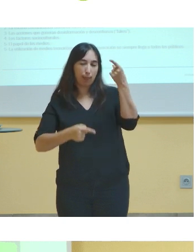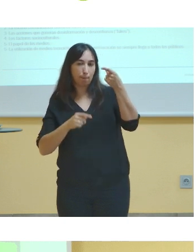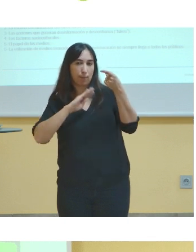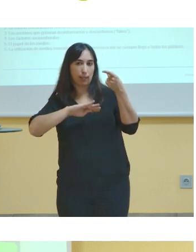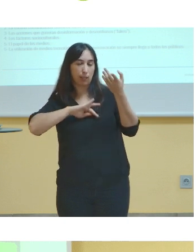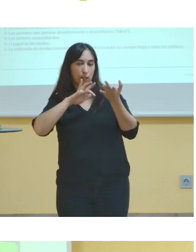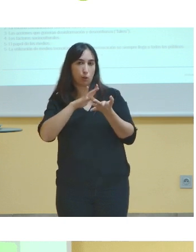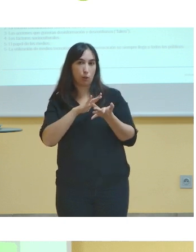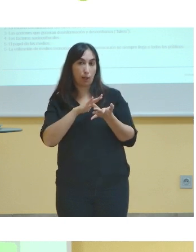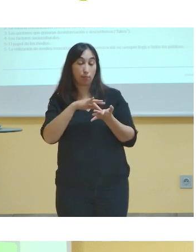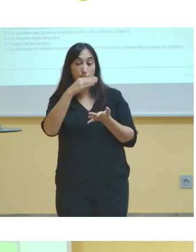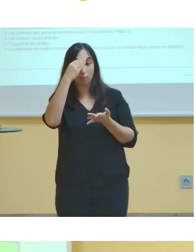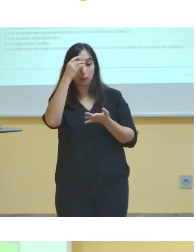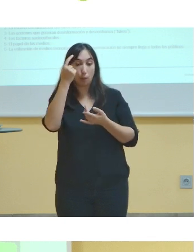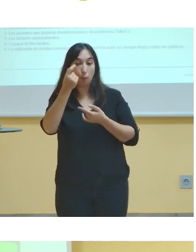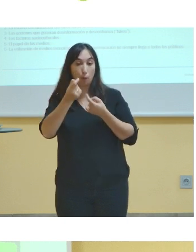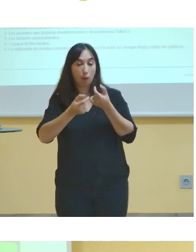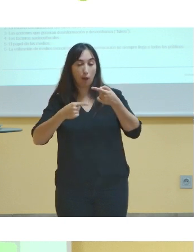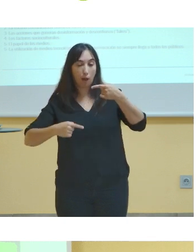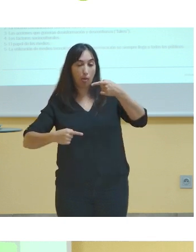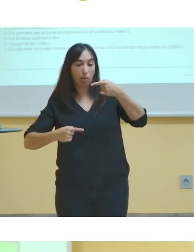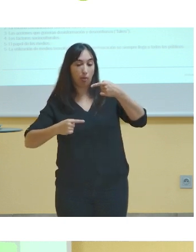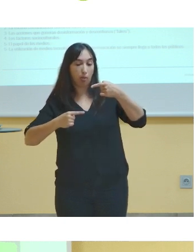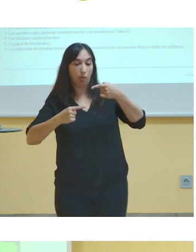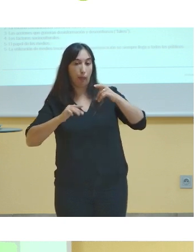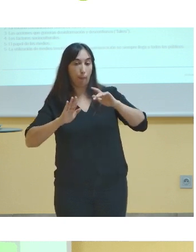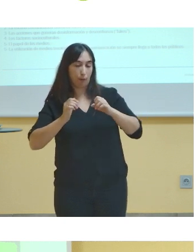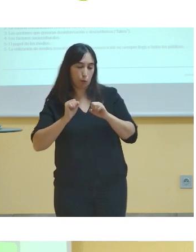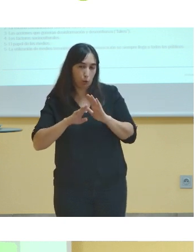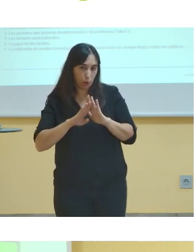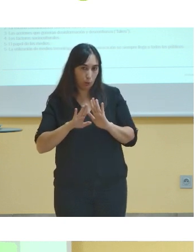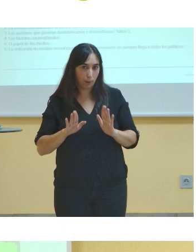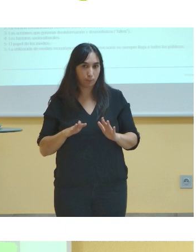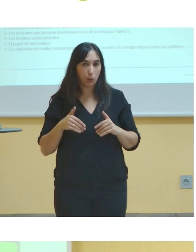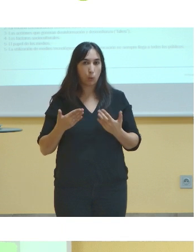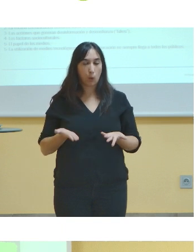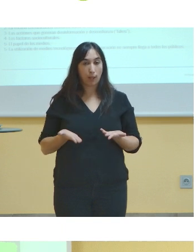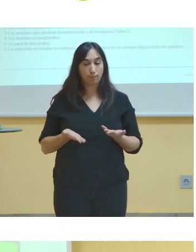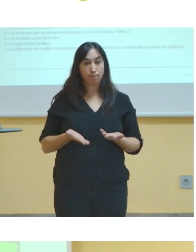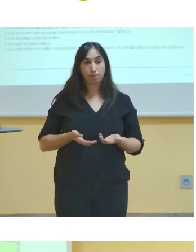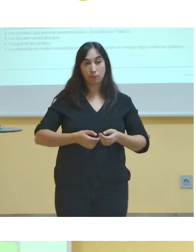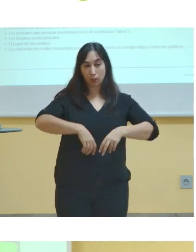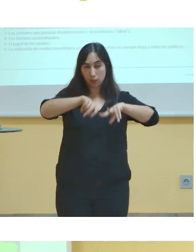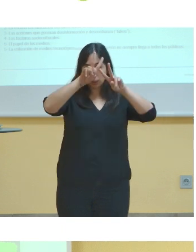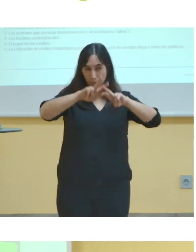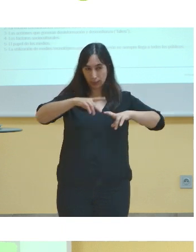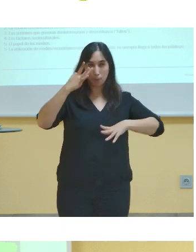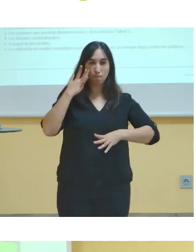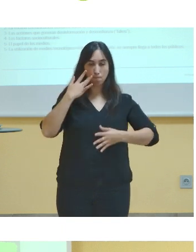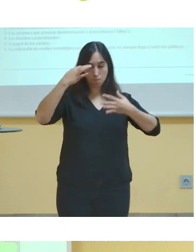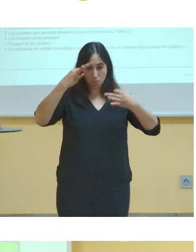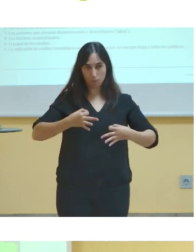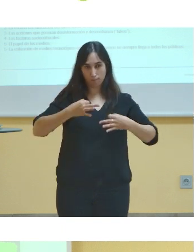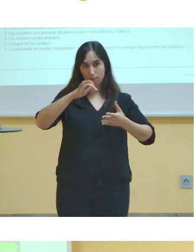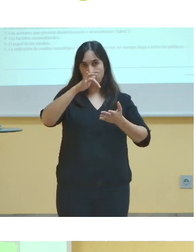importante, que creo que se va acortando, pero que todavía está ahí, entre lo que es la investigación pura y dura que se